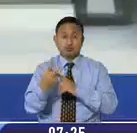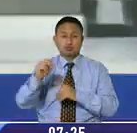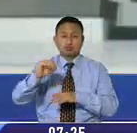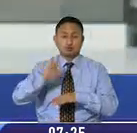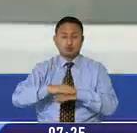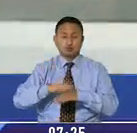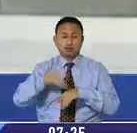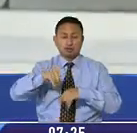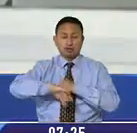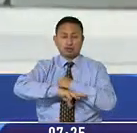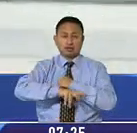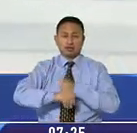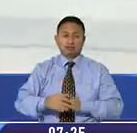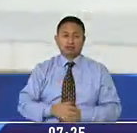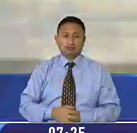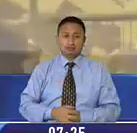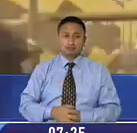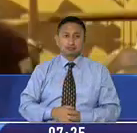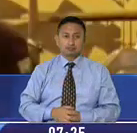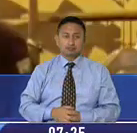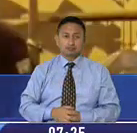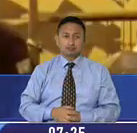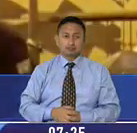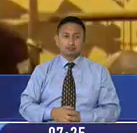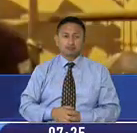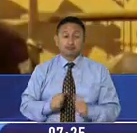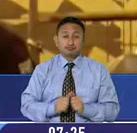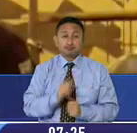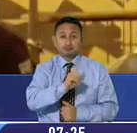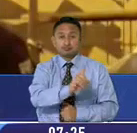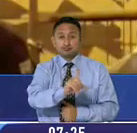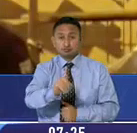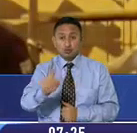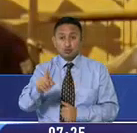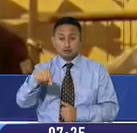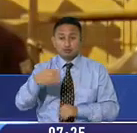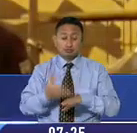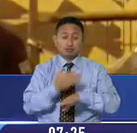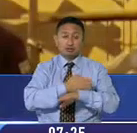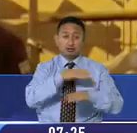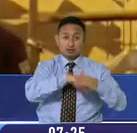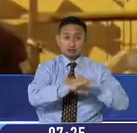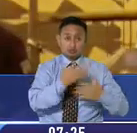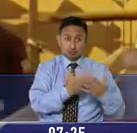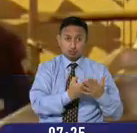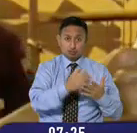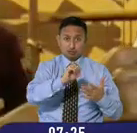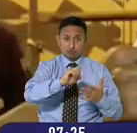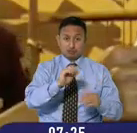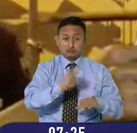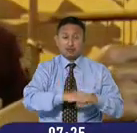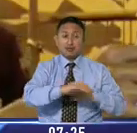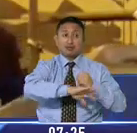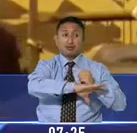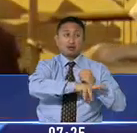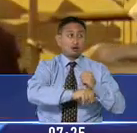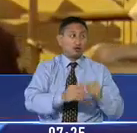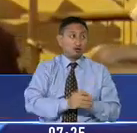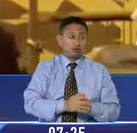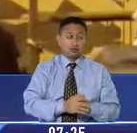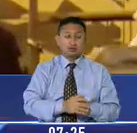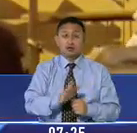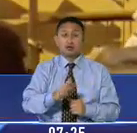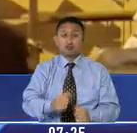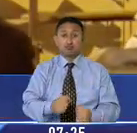y robar el almacén de ropa. Cada uno de ellos tienen antecedentes delictivos por robo, robo